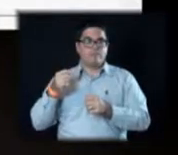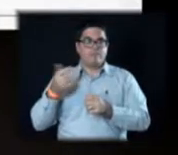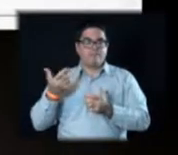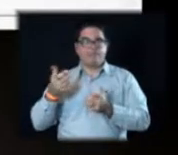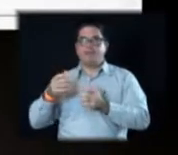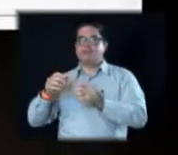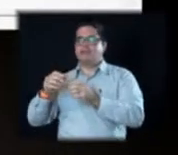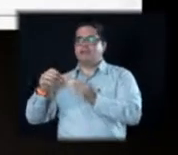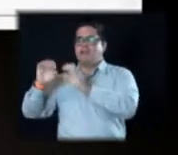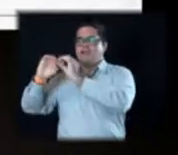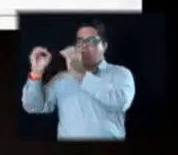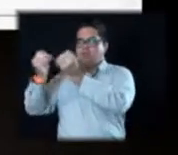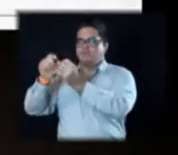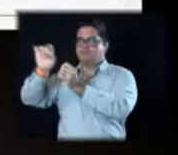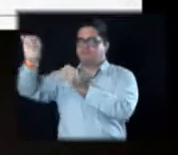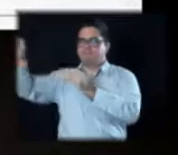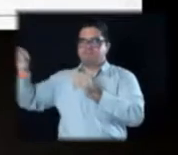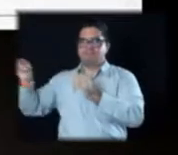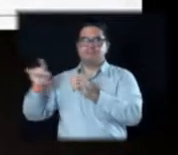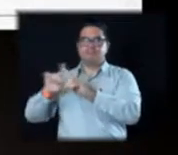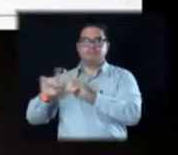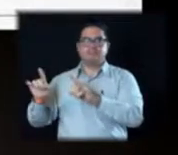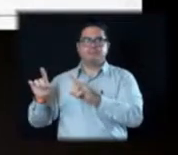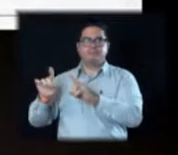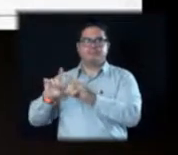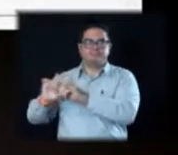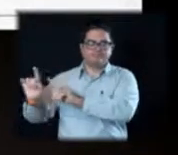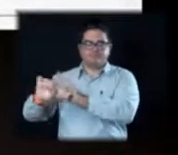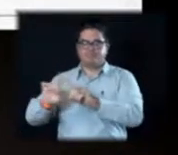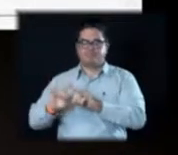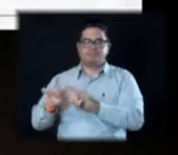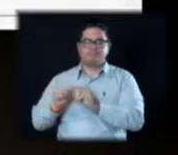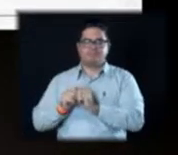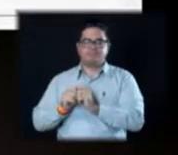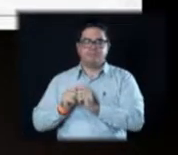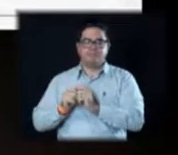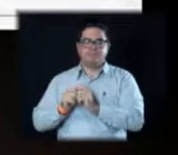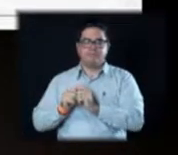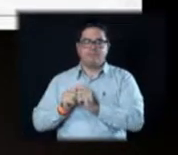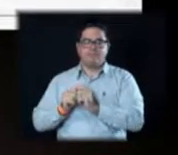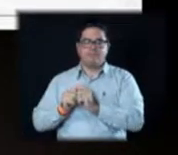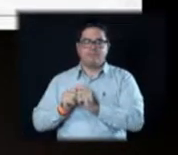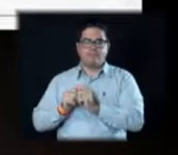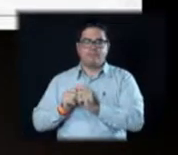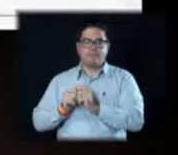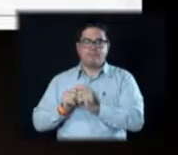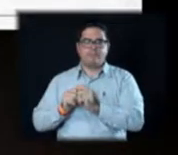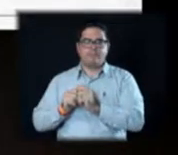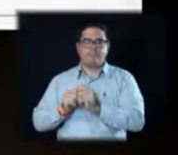pues son unas entidades separadas legalmente. Sin embargo, AFAF, con los cinco pasos que ha establecido,